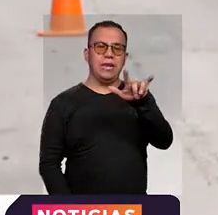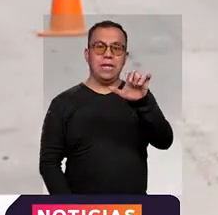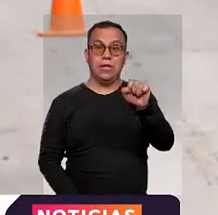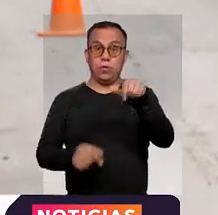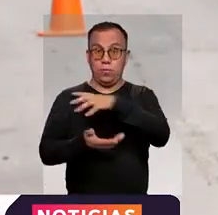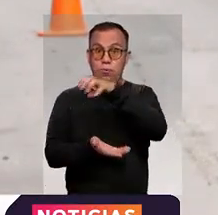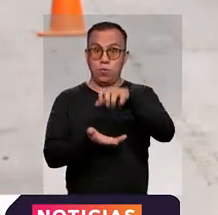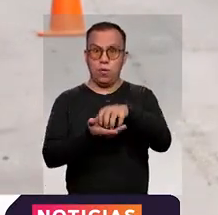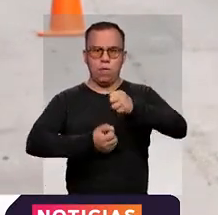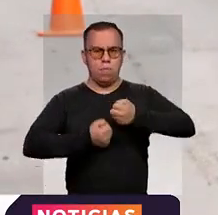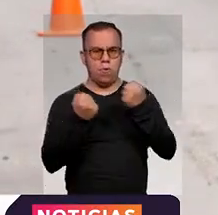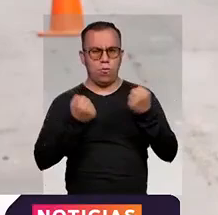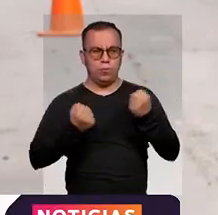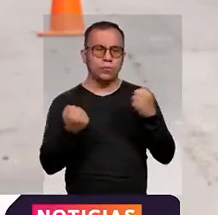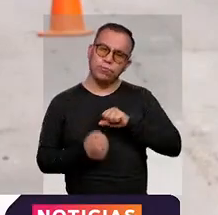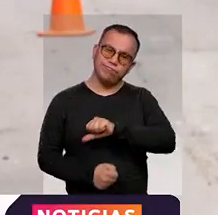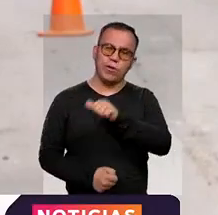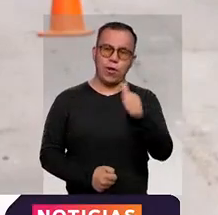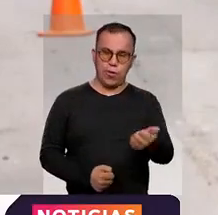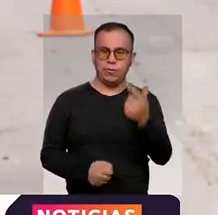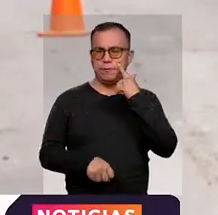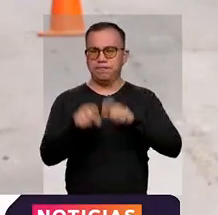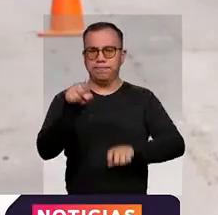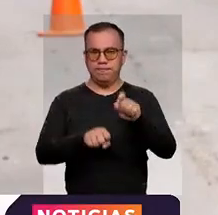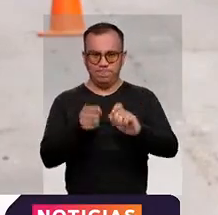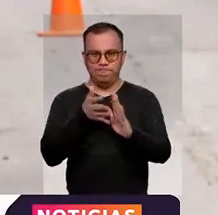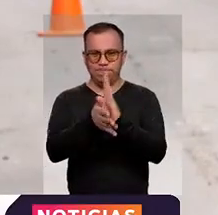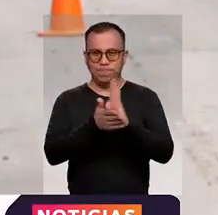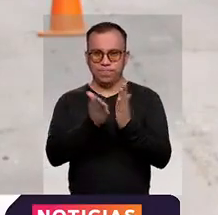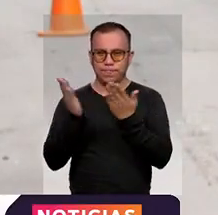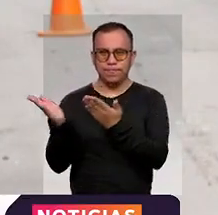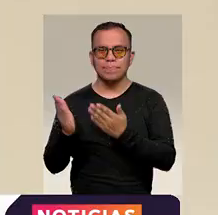Ellos solicitaron buscar otras alternativas. Escuchemos.